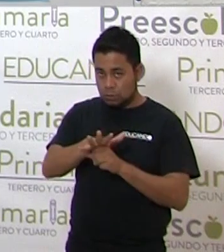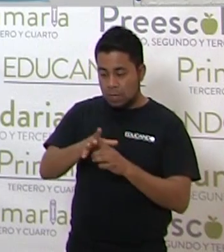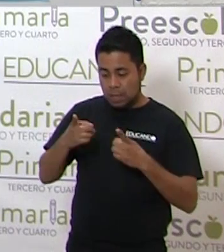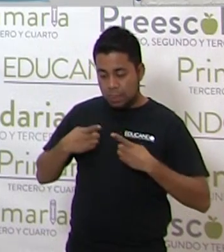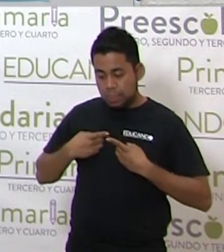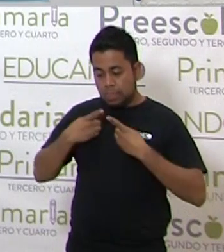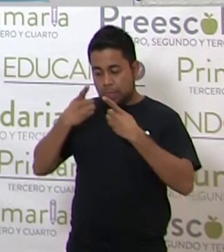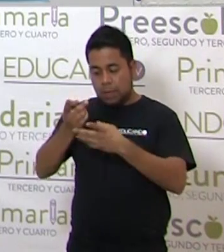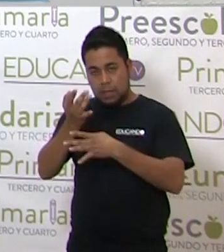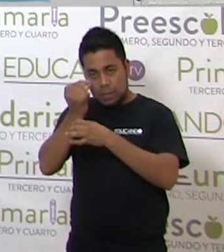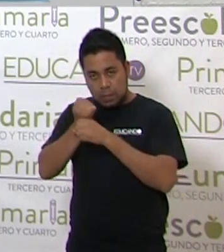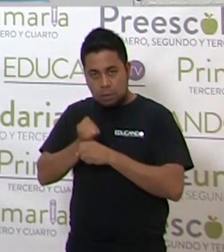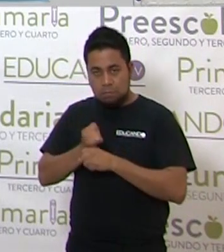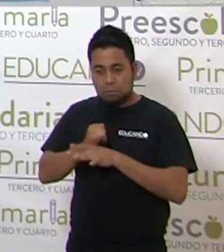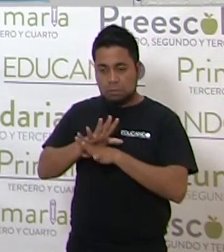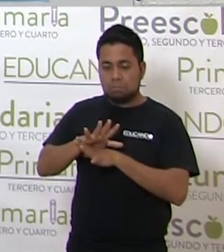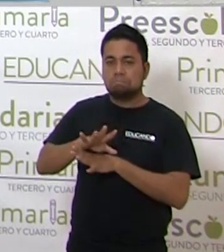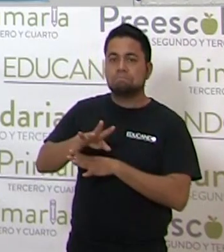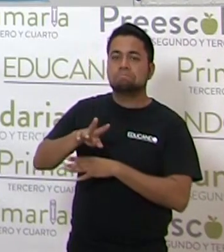interesante